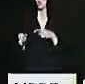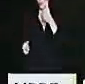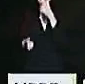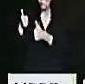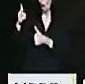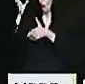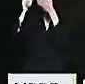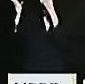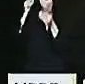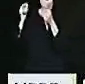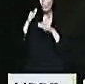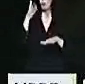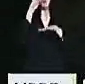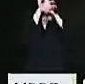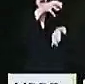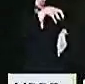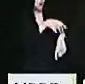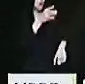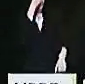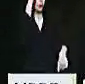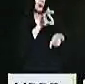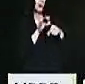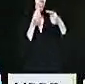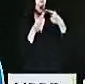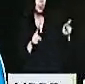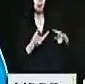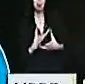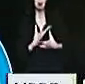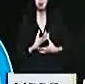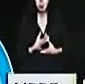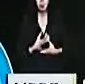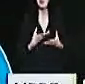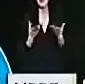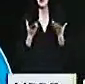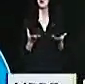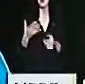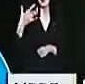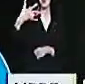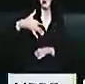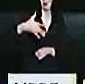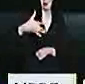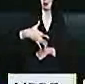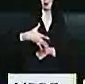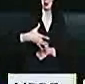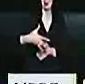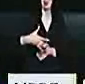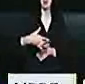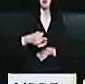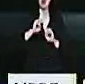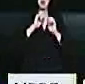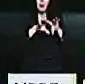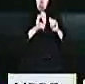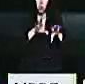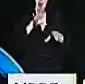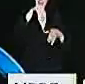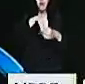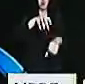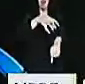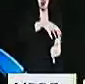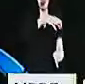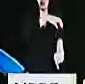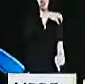la formación regional para la región, o sea, desde la región y para la región, es fundamental. Bueno, y aquí